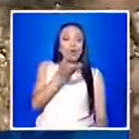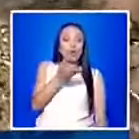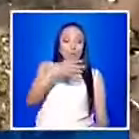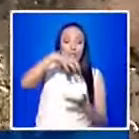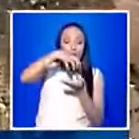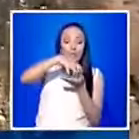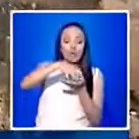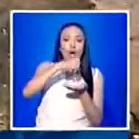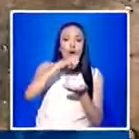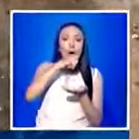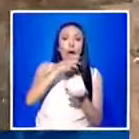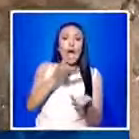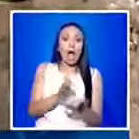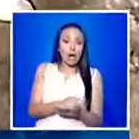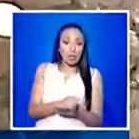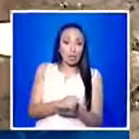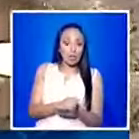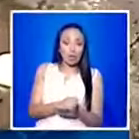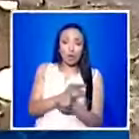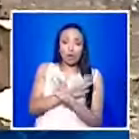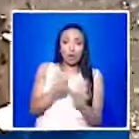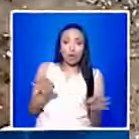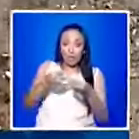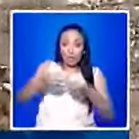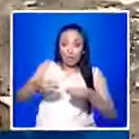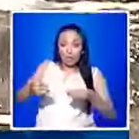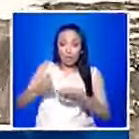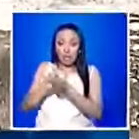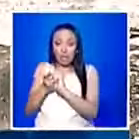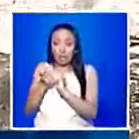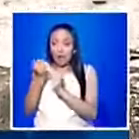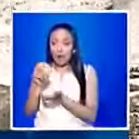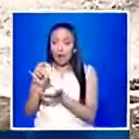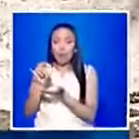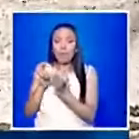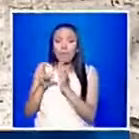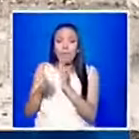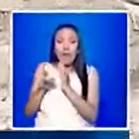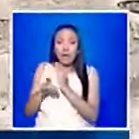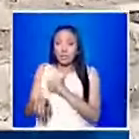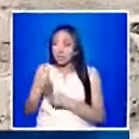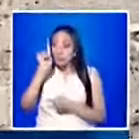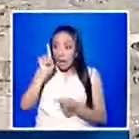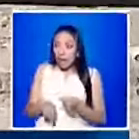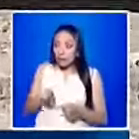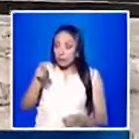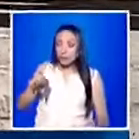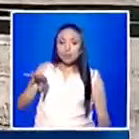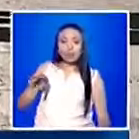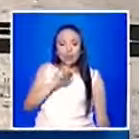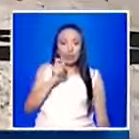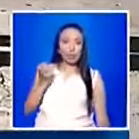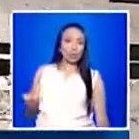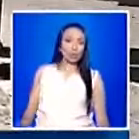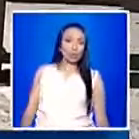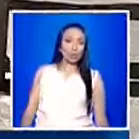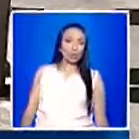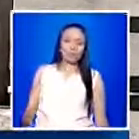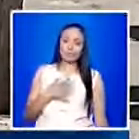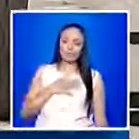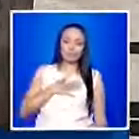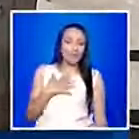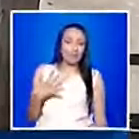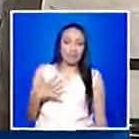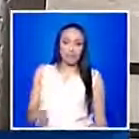los medidores, incluso por eso ya se cambió hasta de material, ahora son plásticos los nuevos medidores y hasta esos se están robando también,